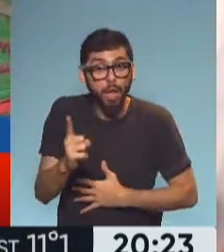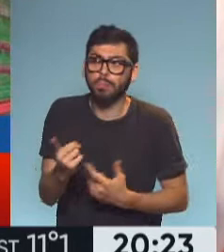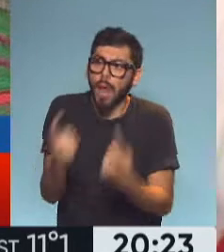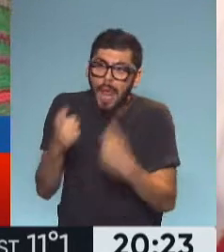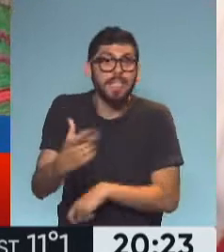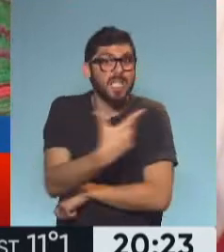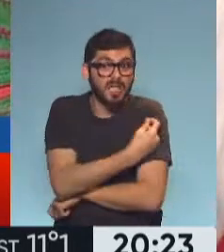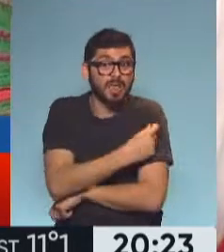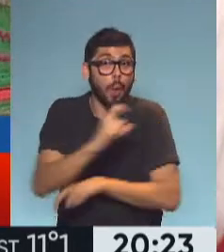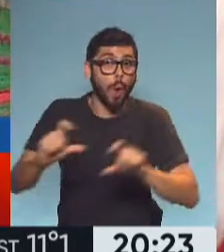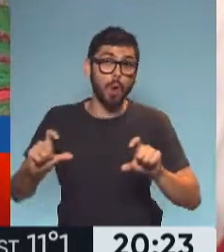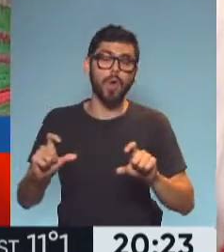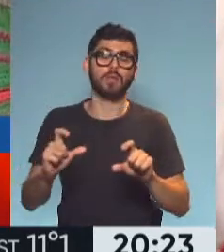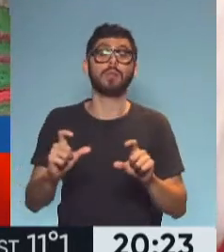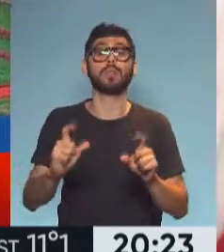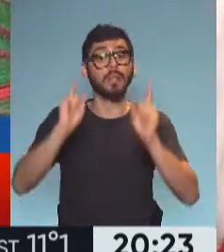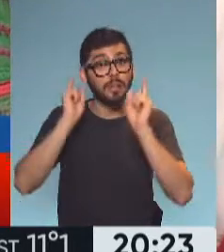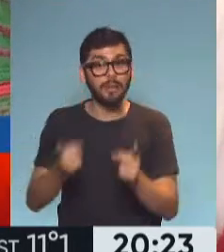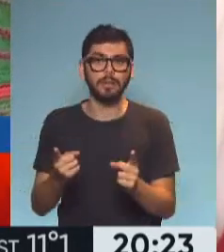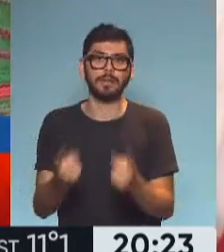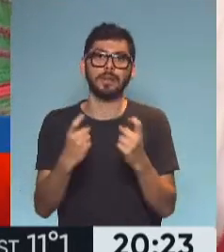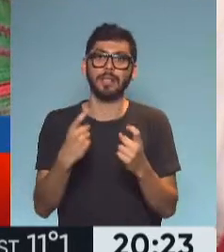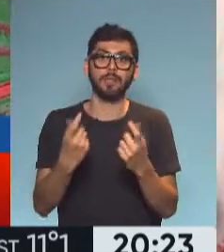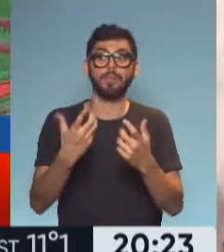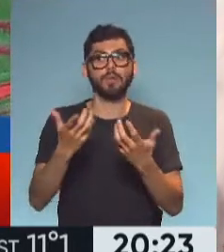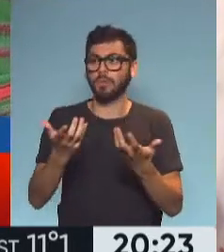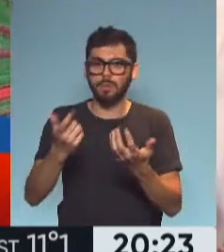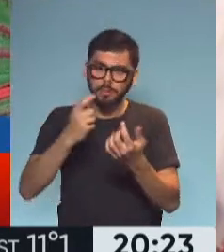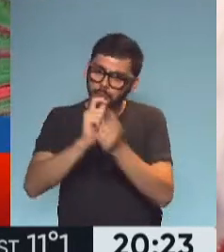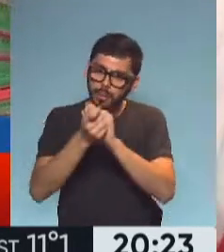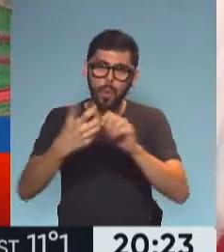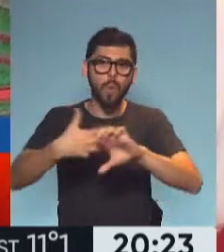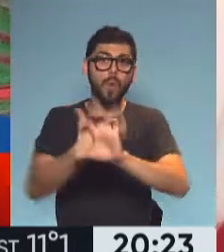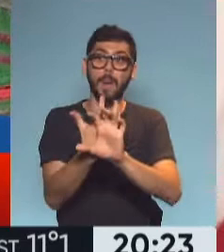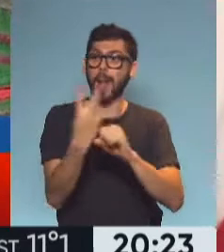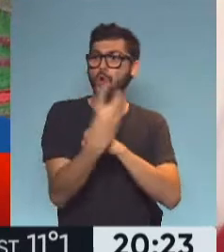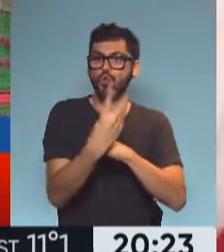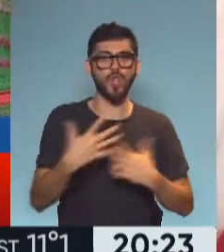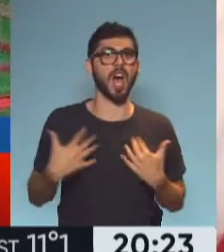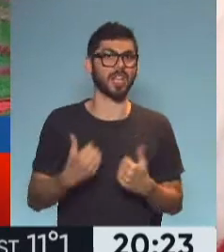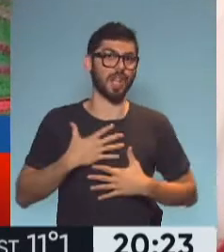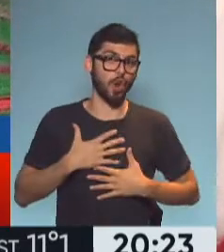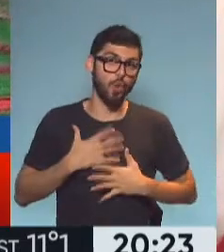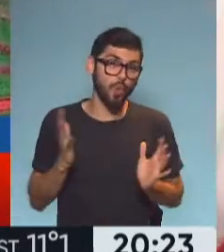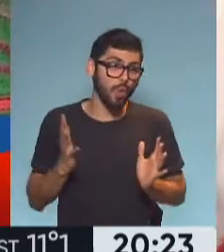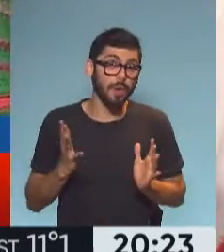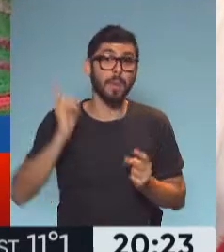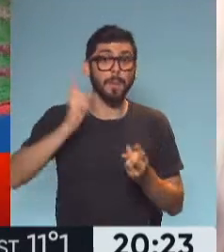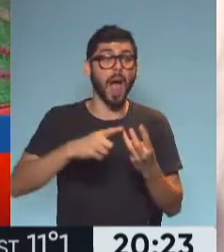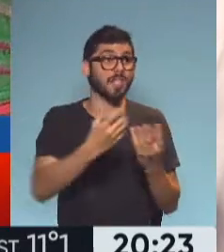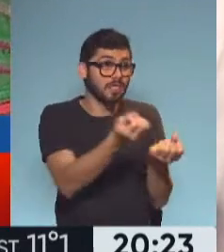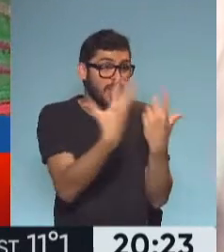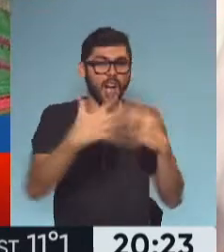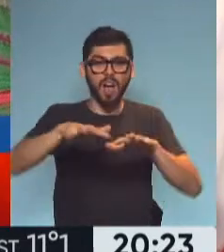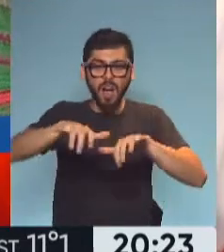necesitan vacunas, y necesitamos virtualidad ya para cuidar la salud y conectividad y